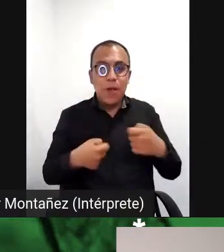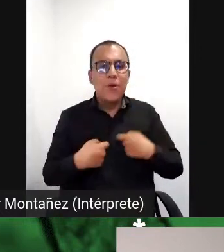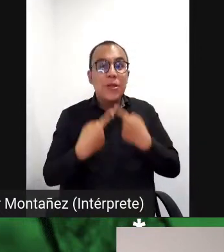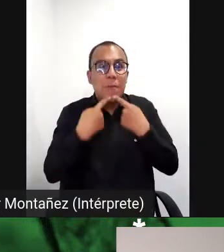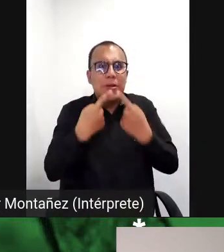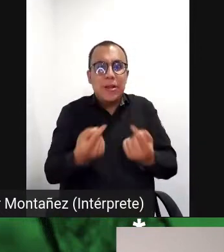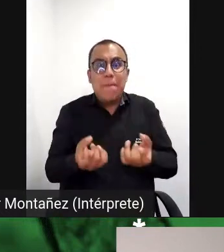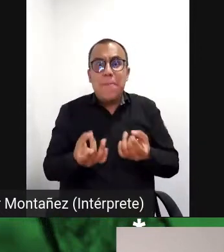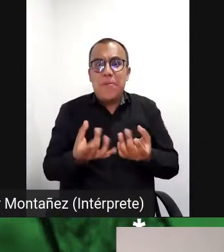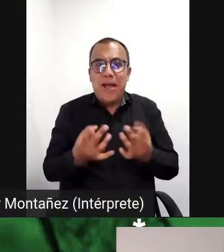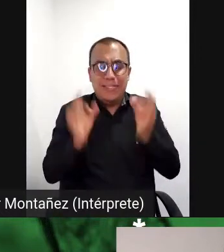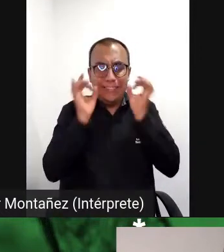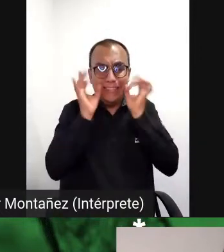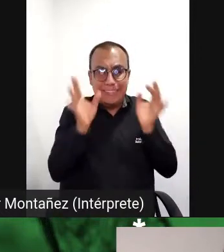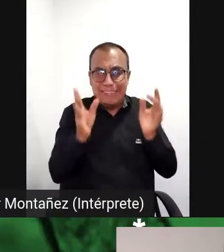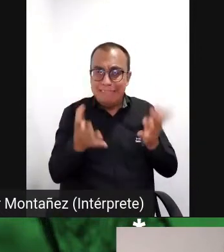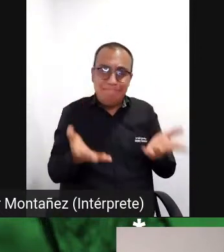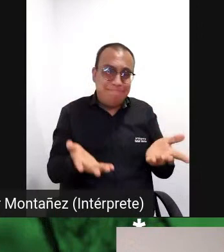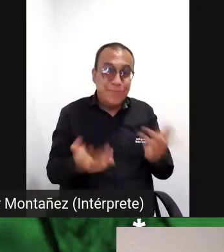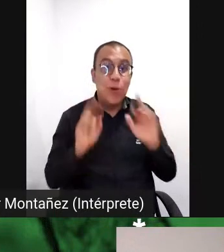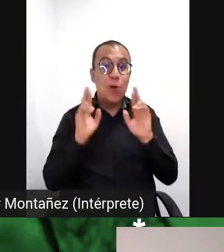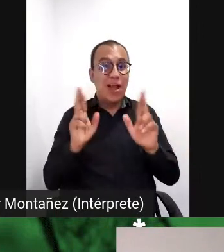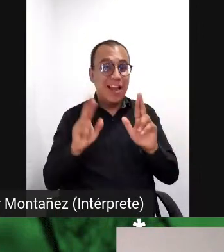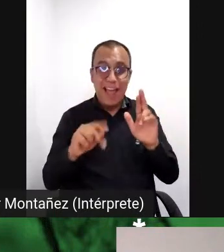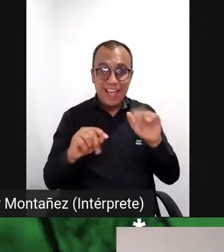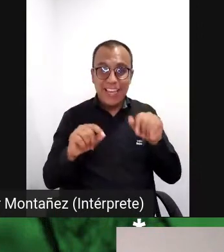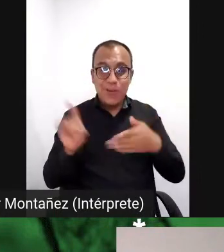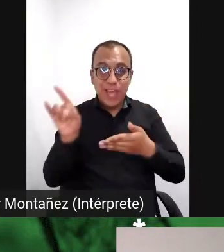acá horribles, espero que esto no quede grabado.